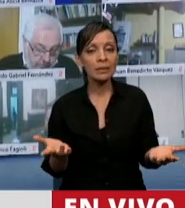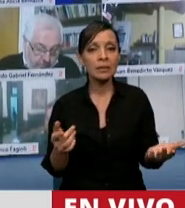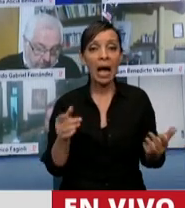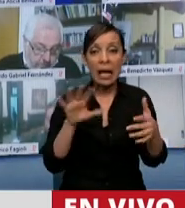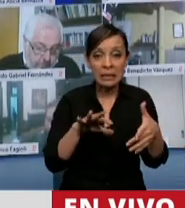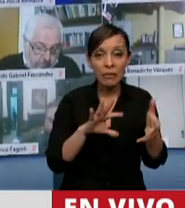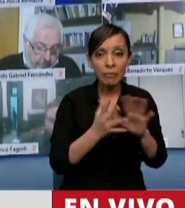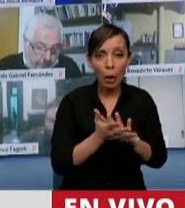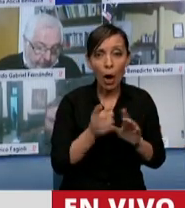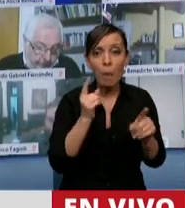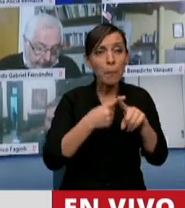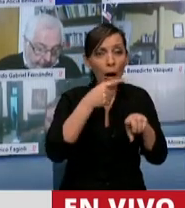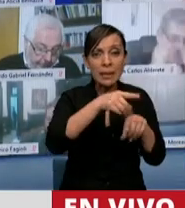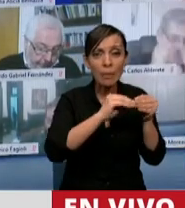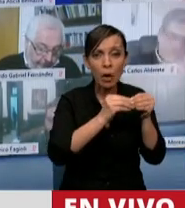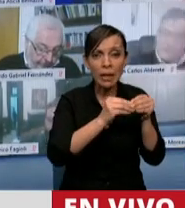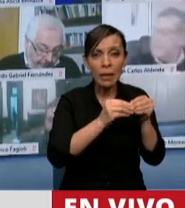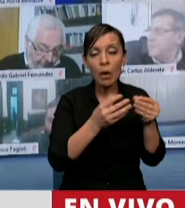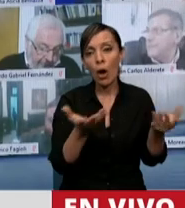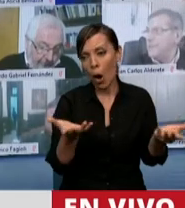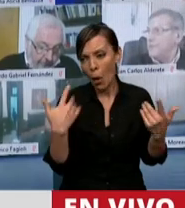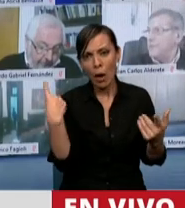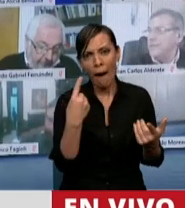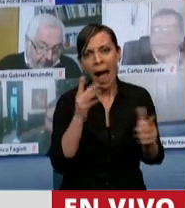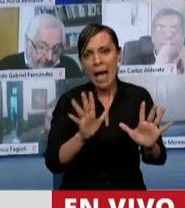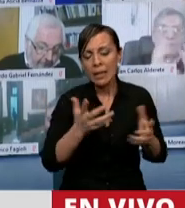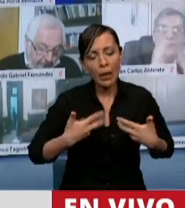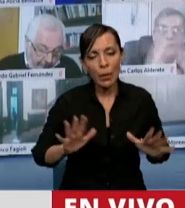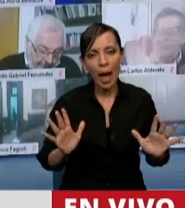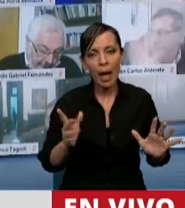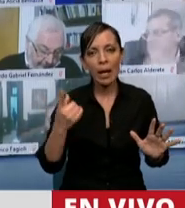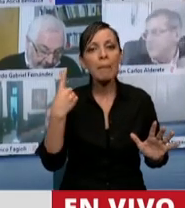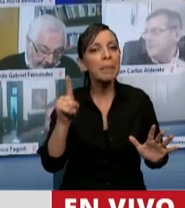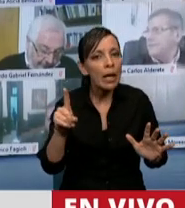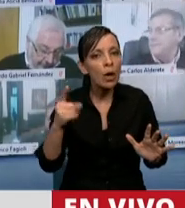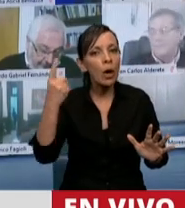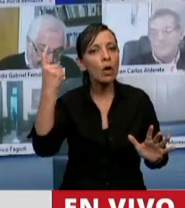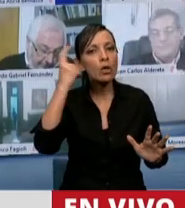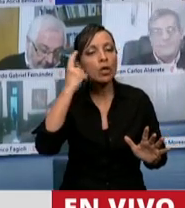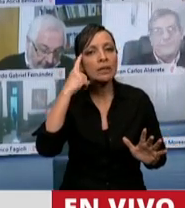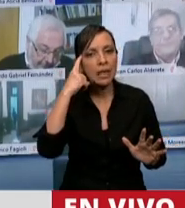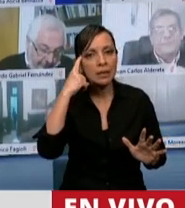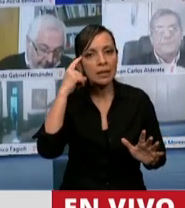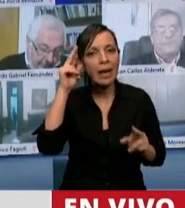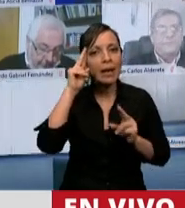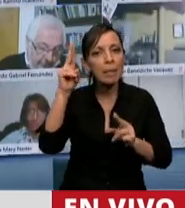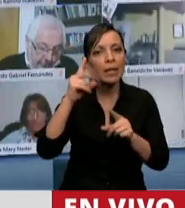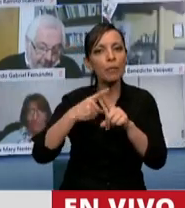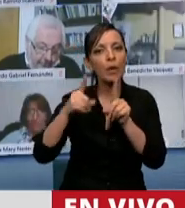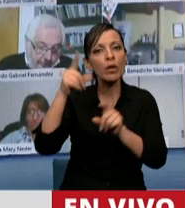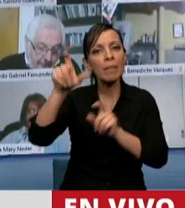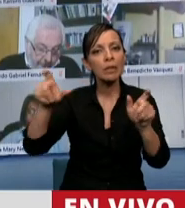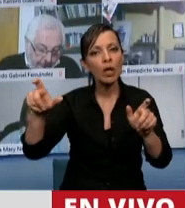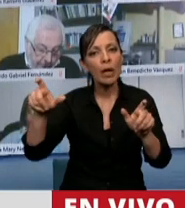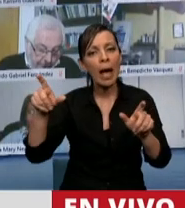en la calle somos mandados a hacer pero tenemos conciencia del respeto del prójimo piense